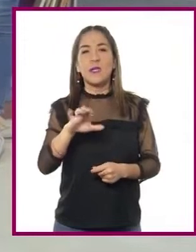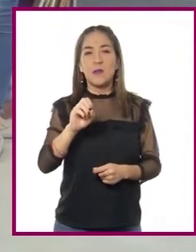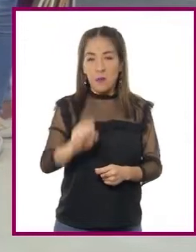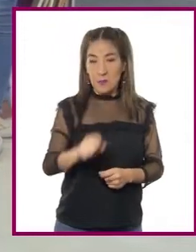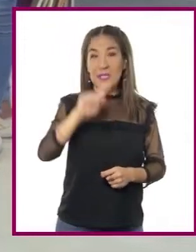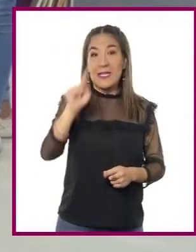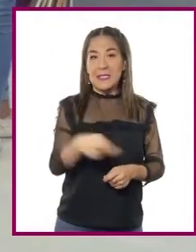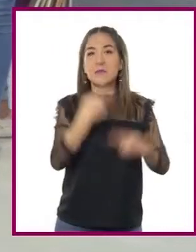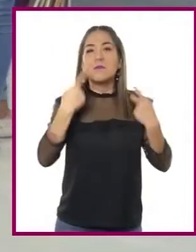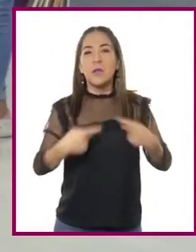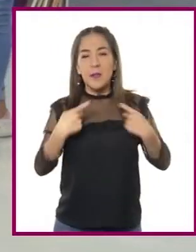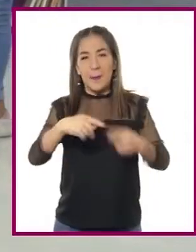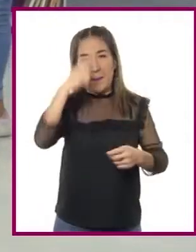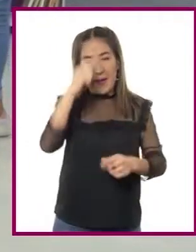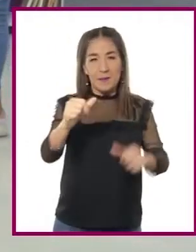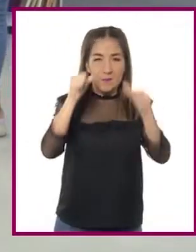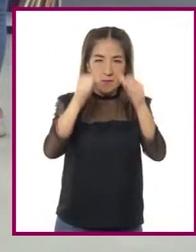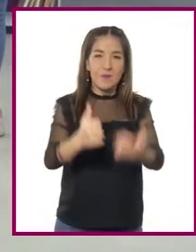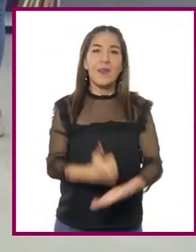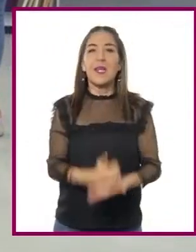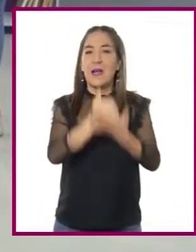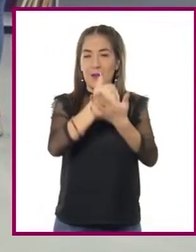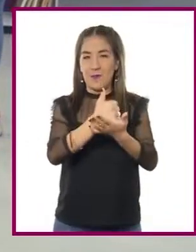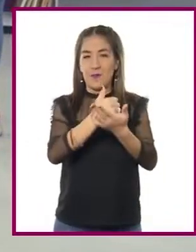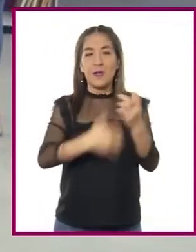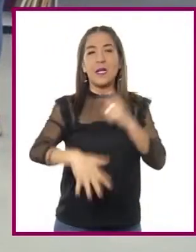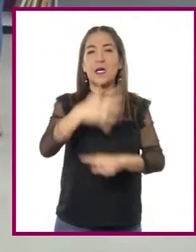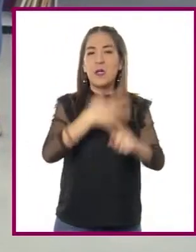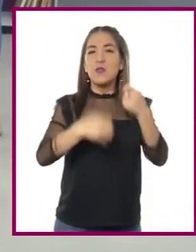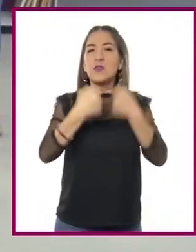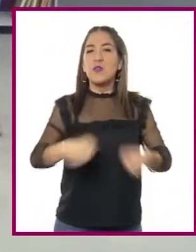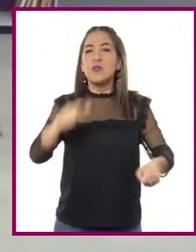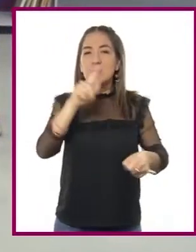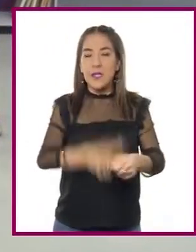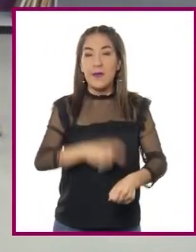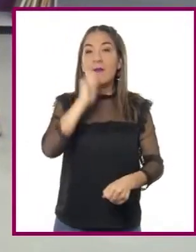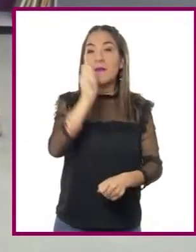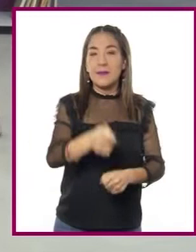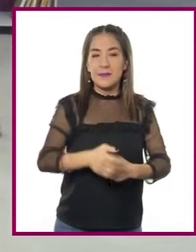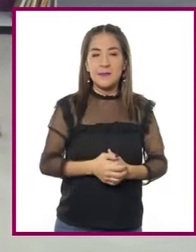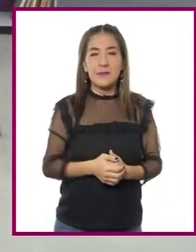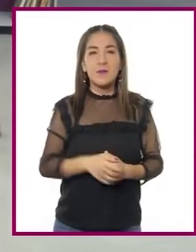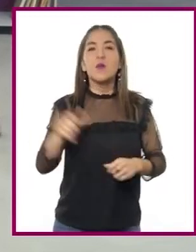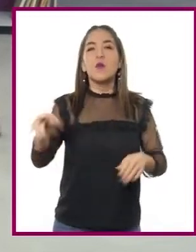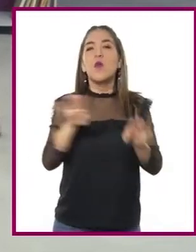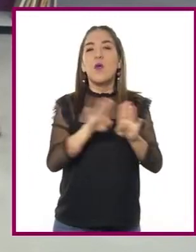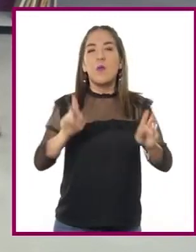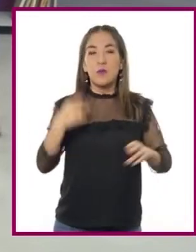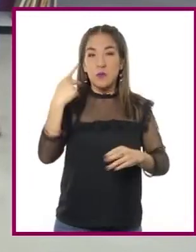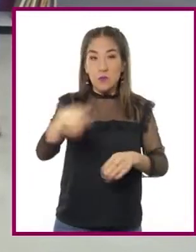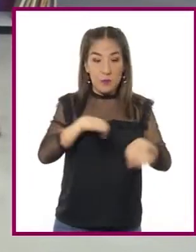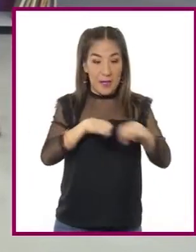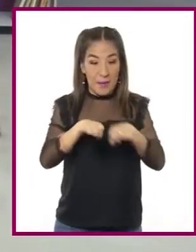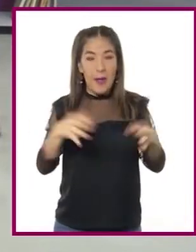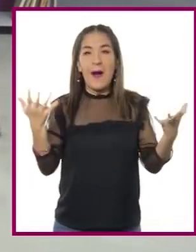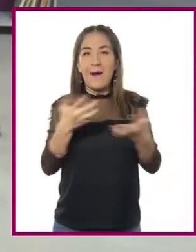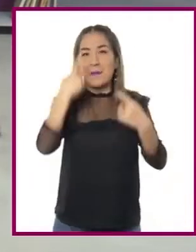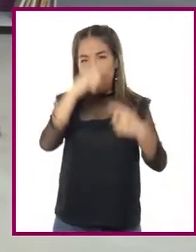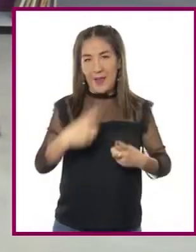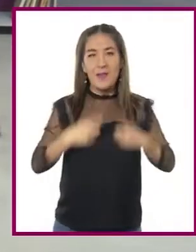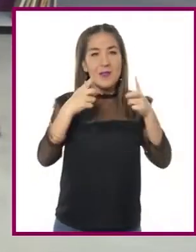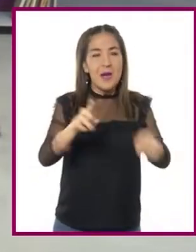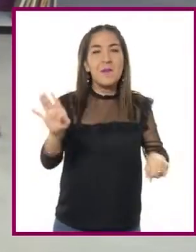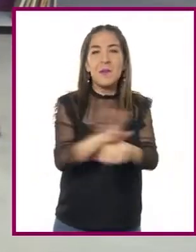personas que brindan un servicio de utilidad social. Esto es, que su labor brinda beneficios a otras personas y